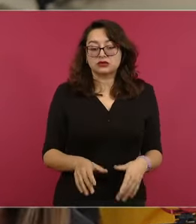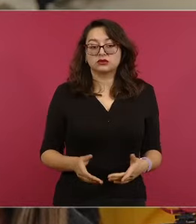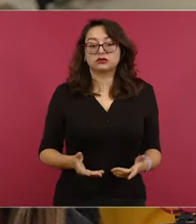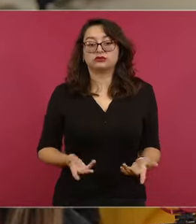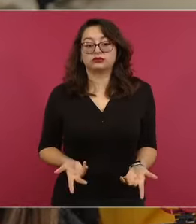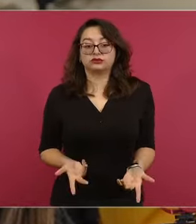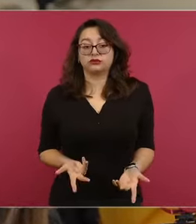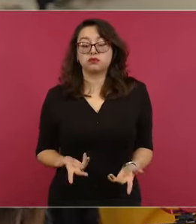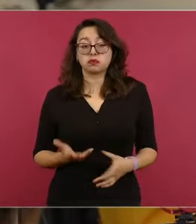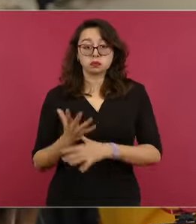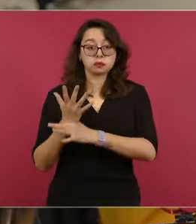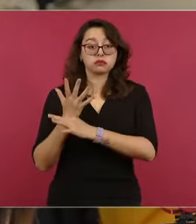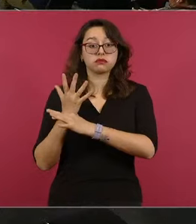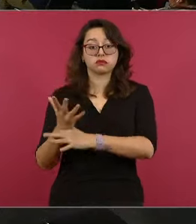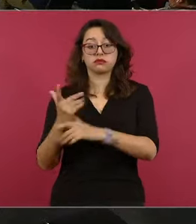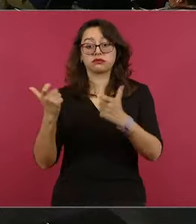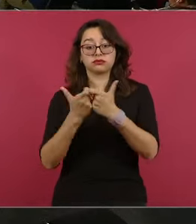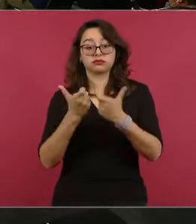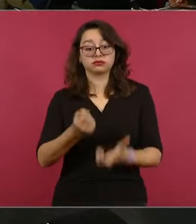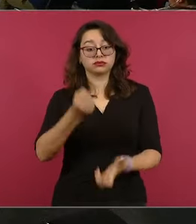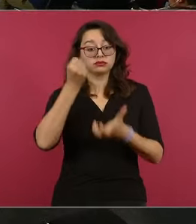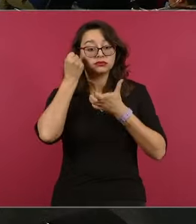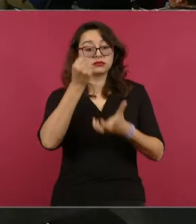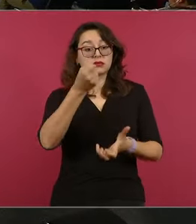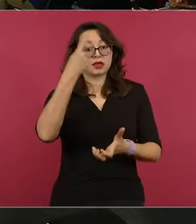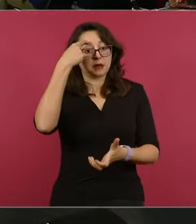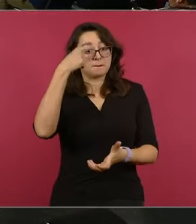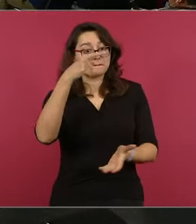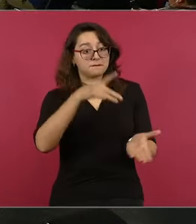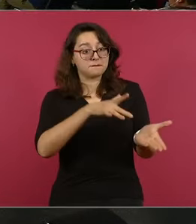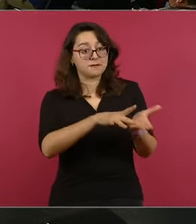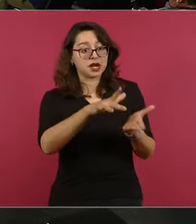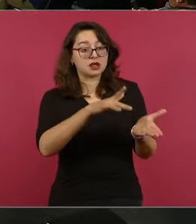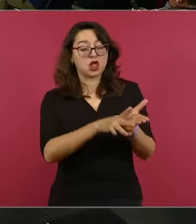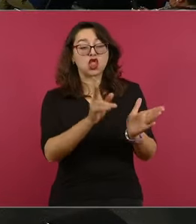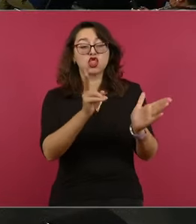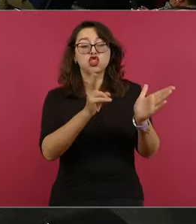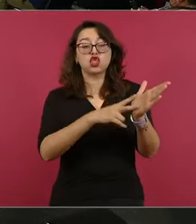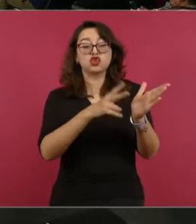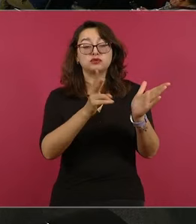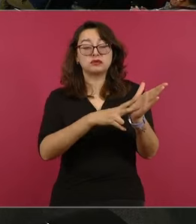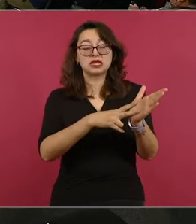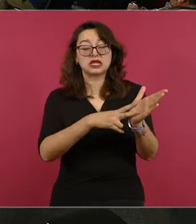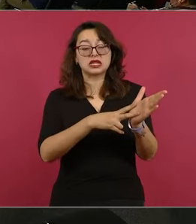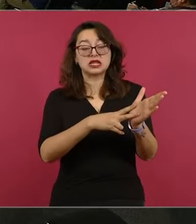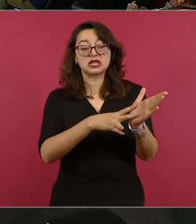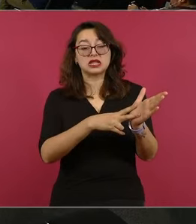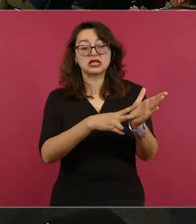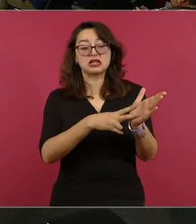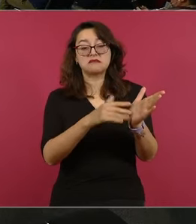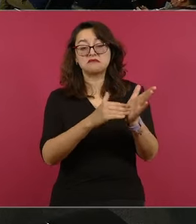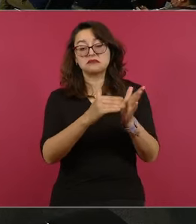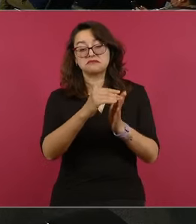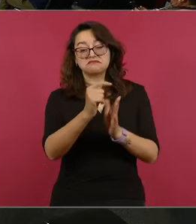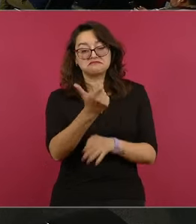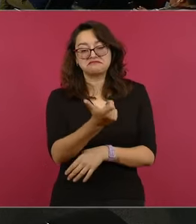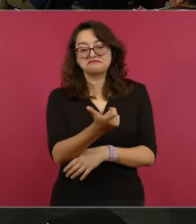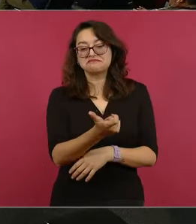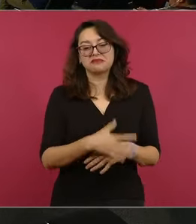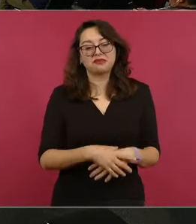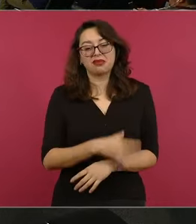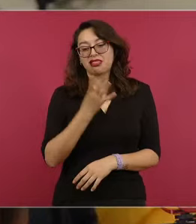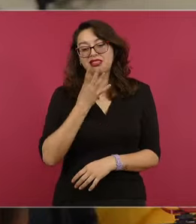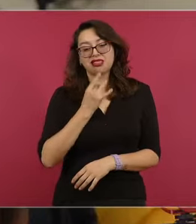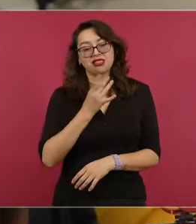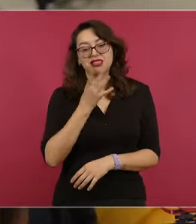Dice el dictamen que el fideicomiso que se abrió en aquel entonces de 2,000 millones de pesos no para nada